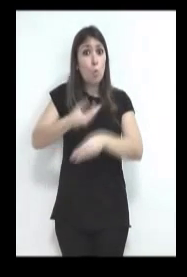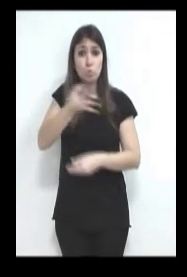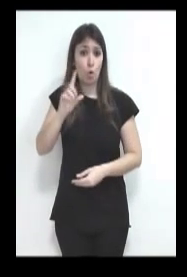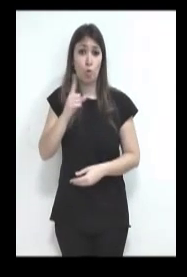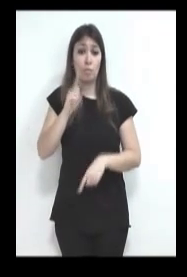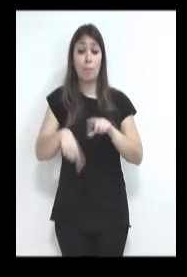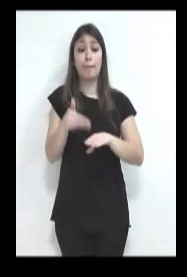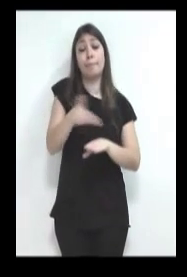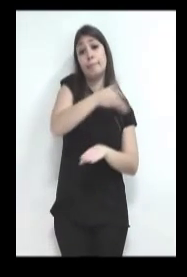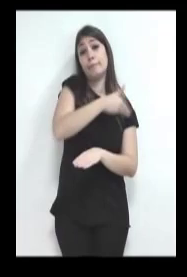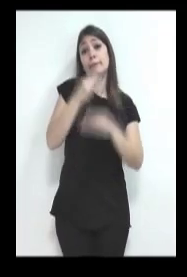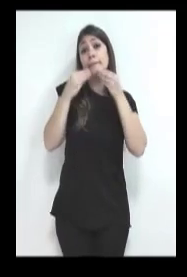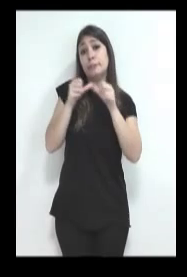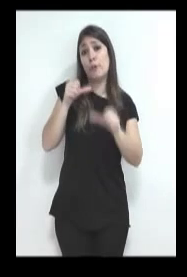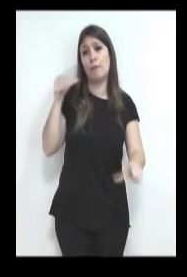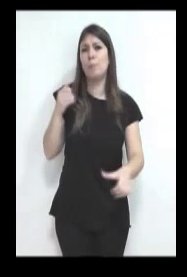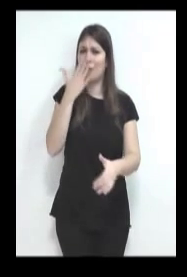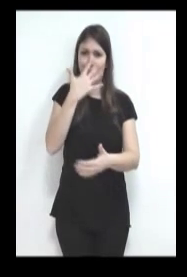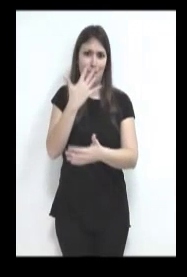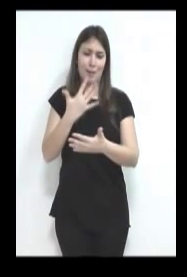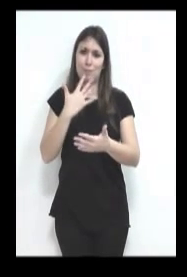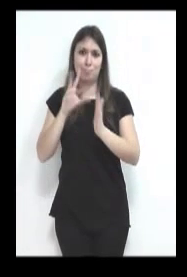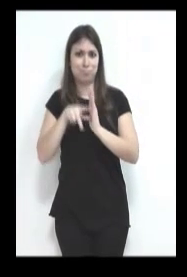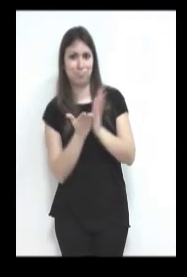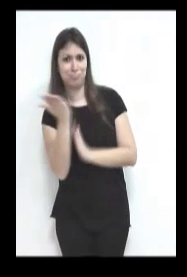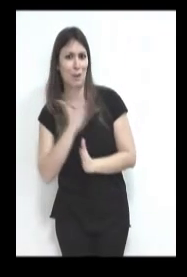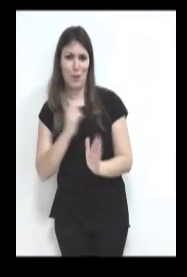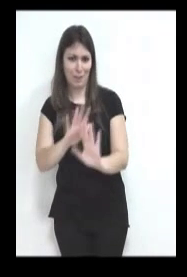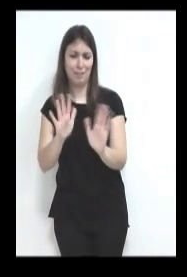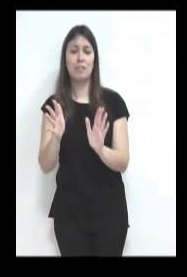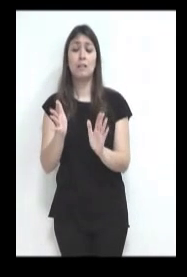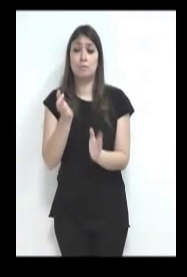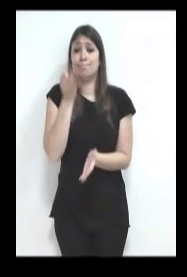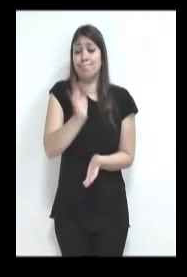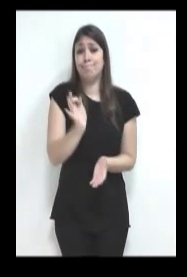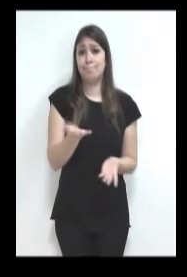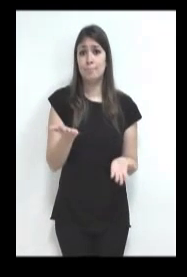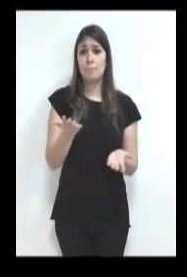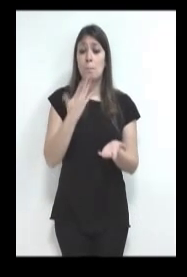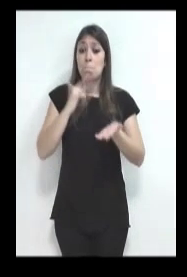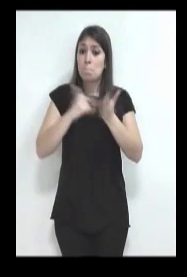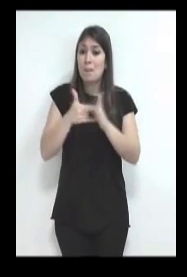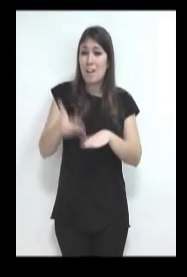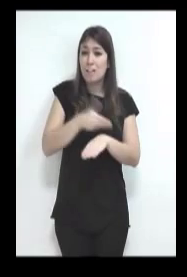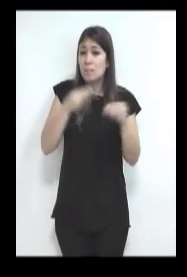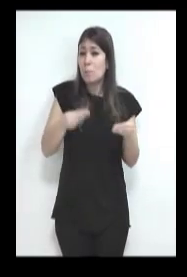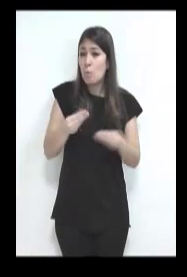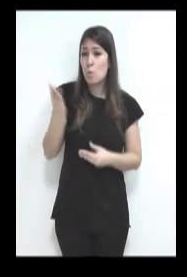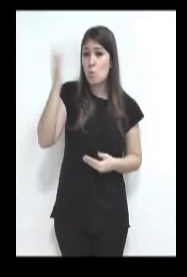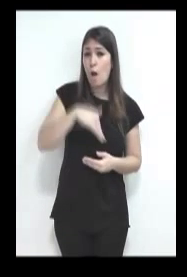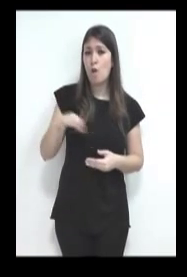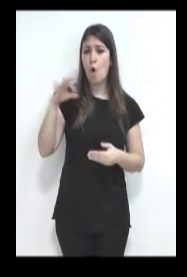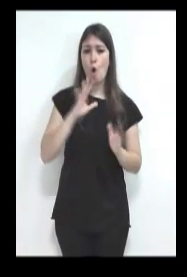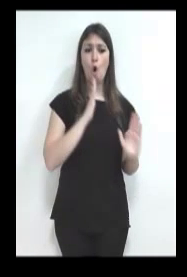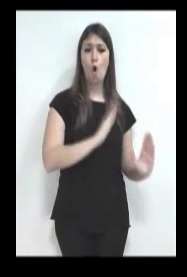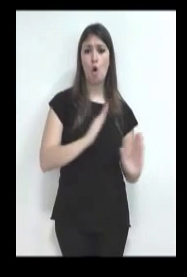pero vamos, para no despistarme de lo que estábamos comentando, sí que es cierto que sin una planificación adecuada y sin un